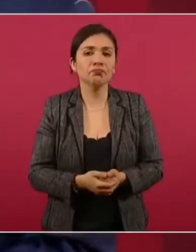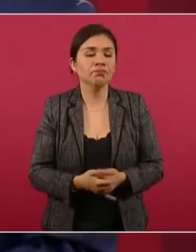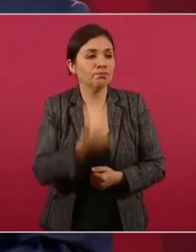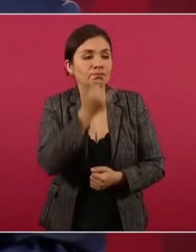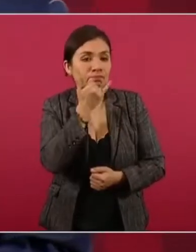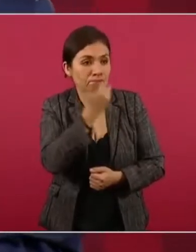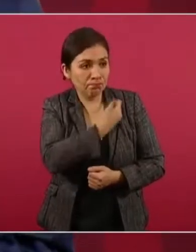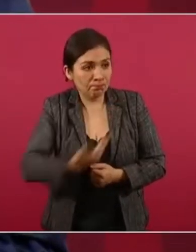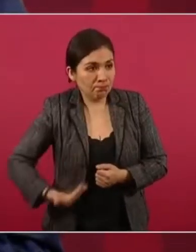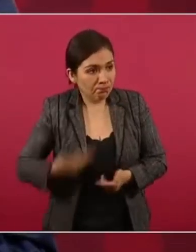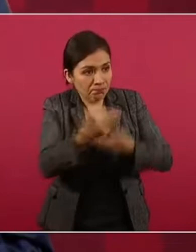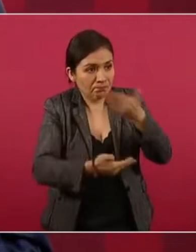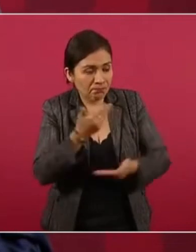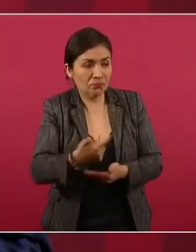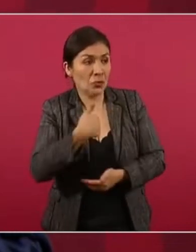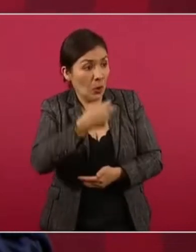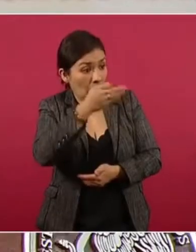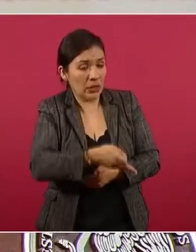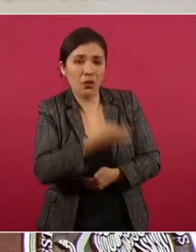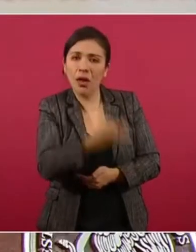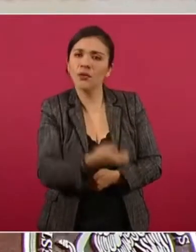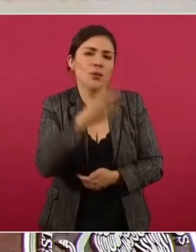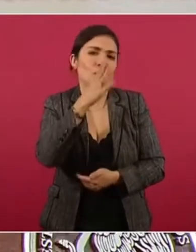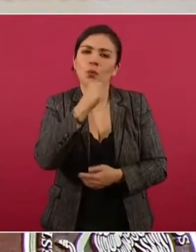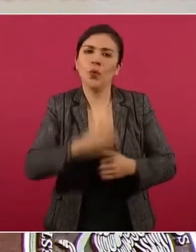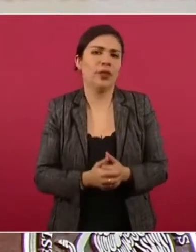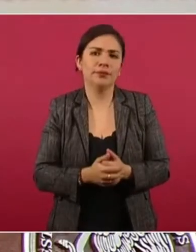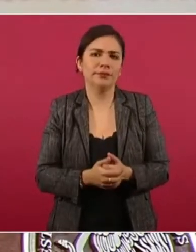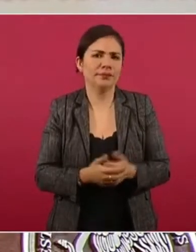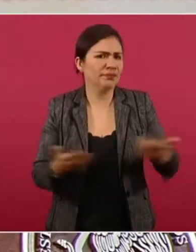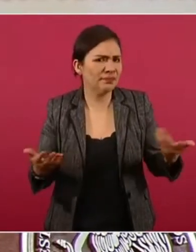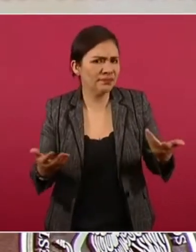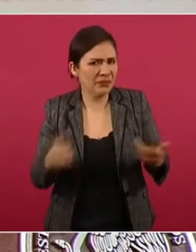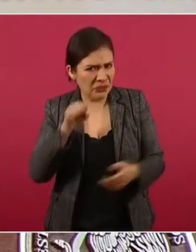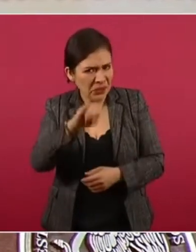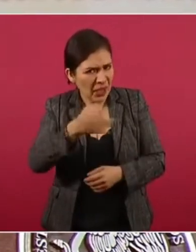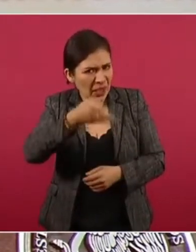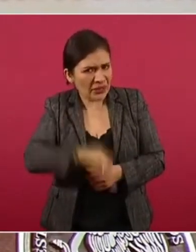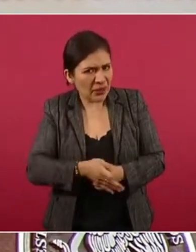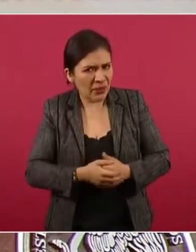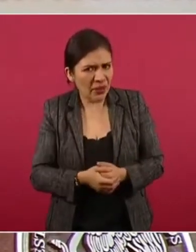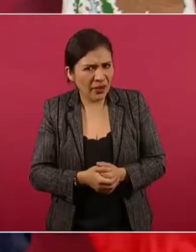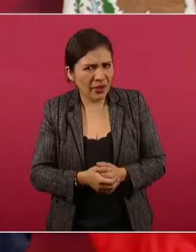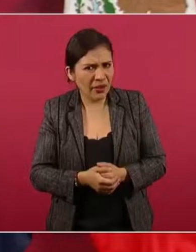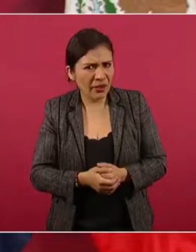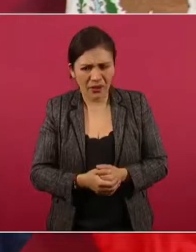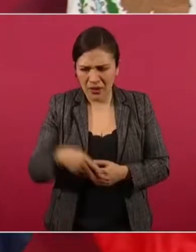presidente, no podemos nosotros hacer esto. ¿Cómo vamos a comprometer